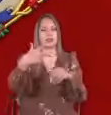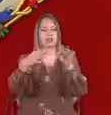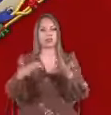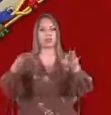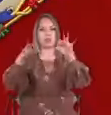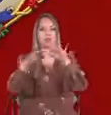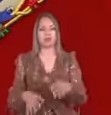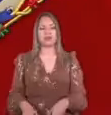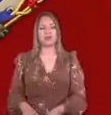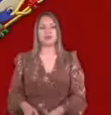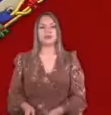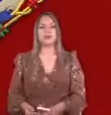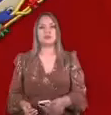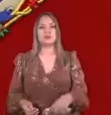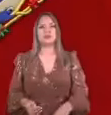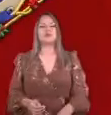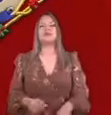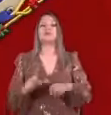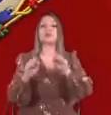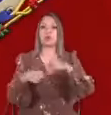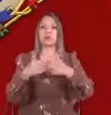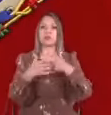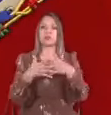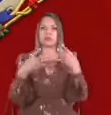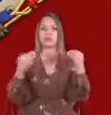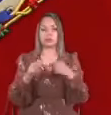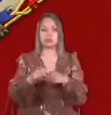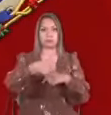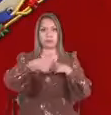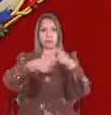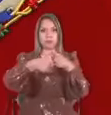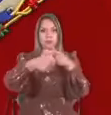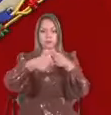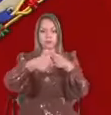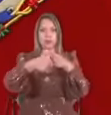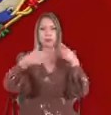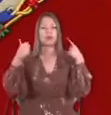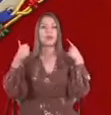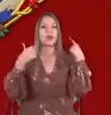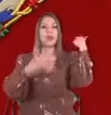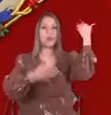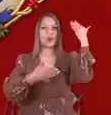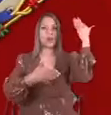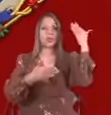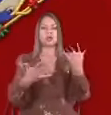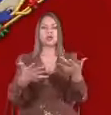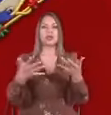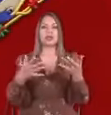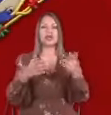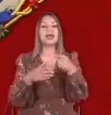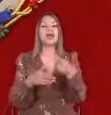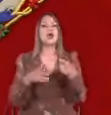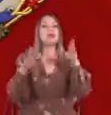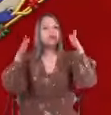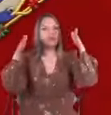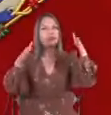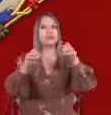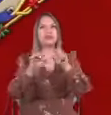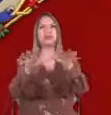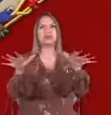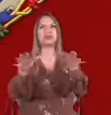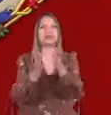parecen fundamentales para enfrentar estas crisis. El primero es devolverle a la política su esencia de buscar el interés colectivo. En palabras